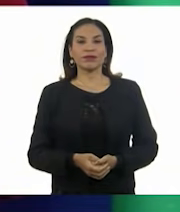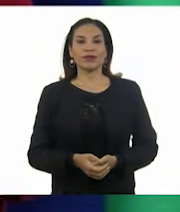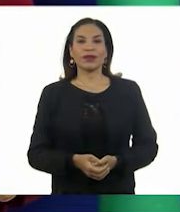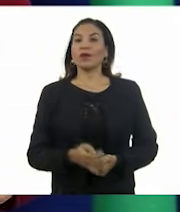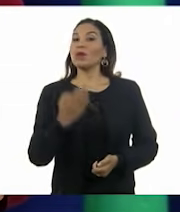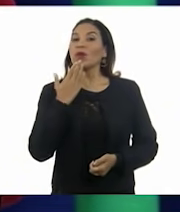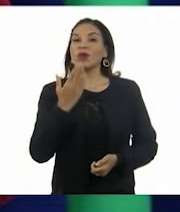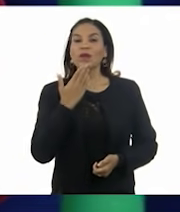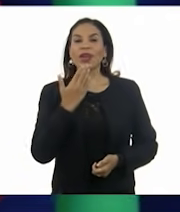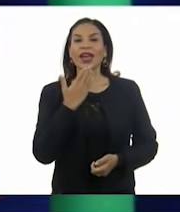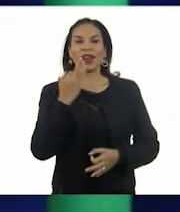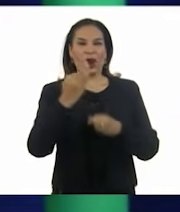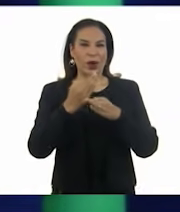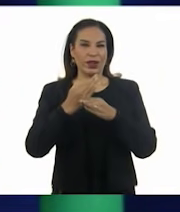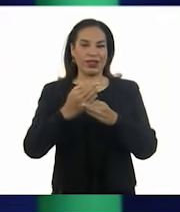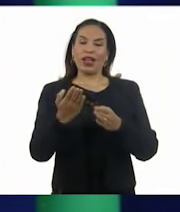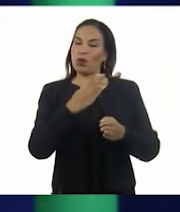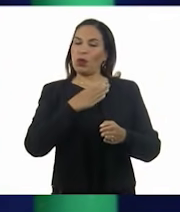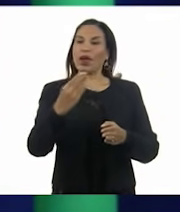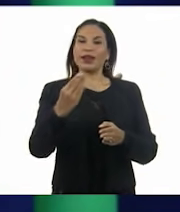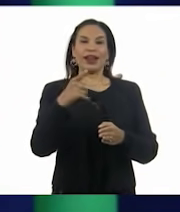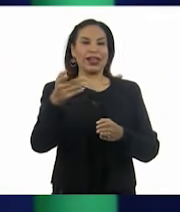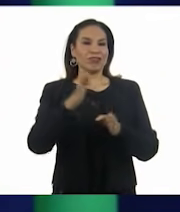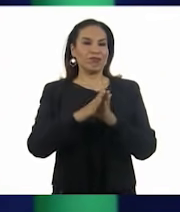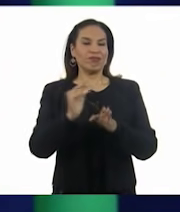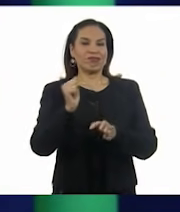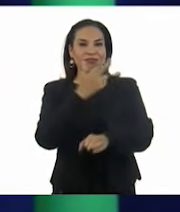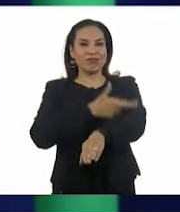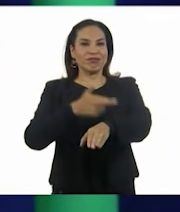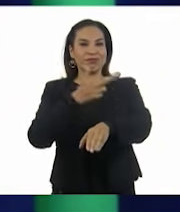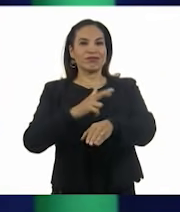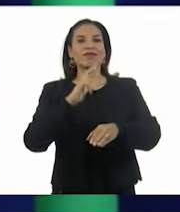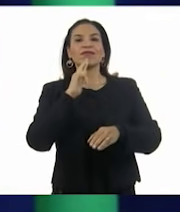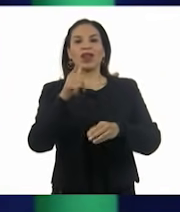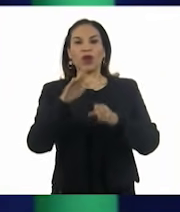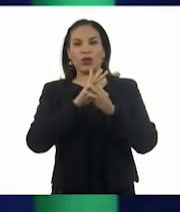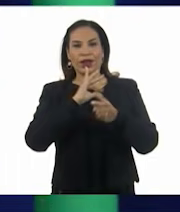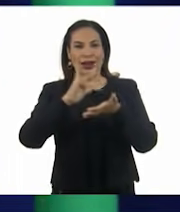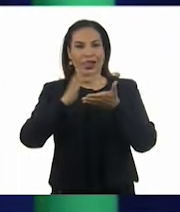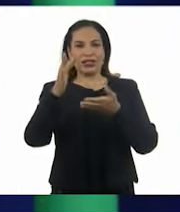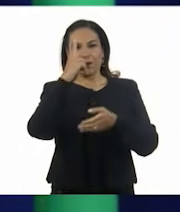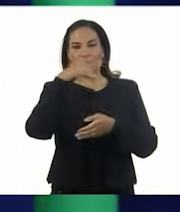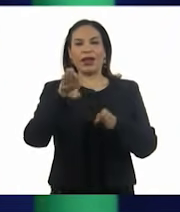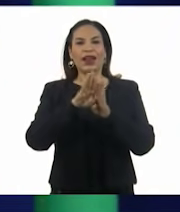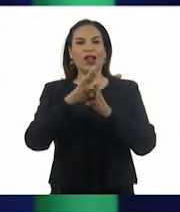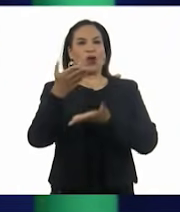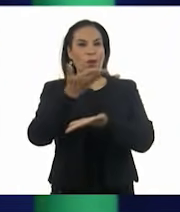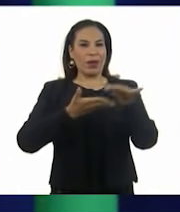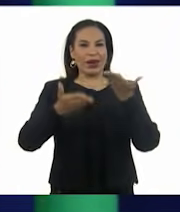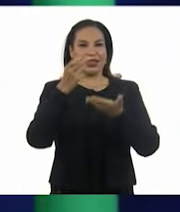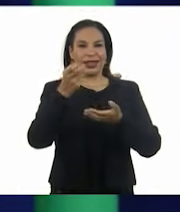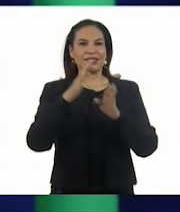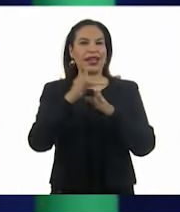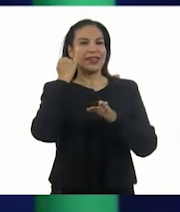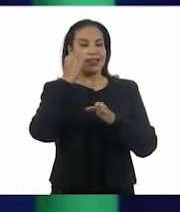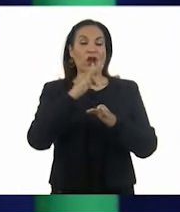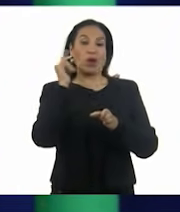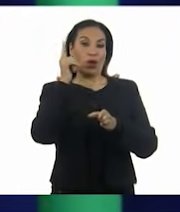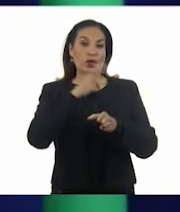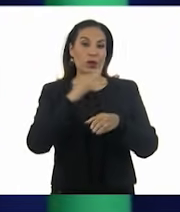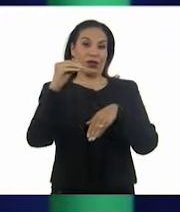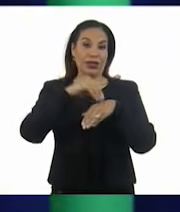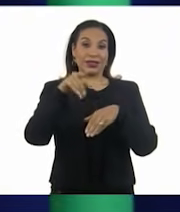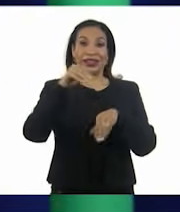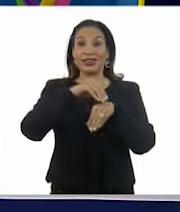Muy bien, acabos de dar una buena solución. Muchas gracias por compartirnos tu idea. Vamos a tratar de aplicarla. ¿Están de acuerdo?